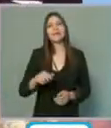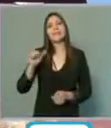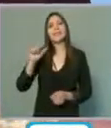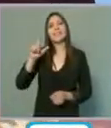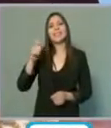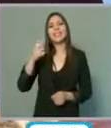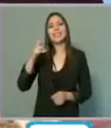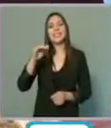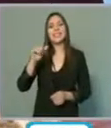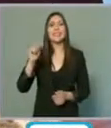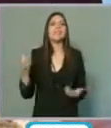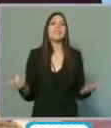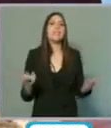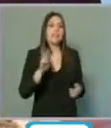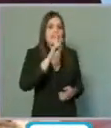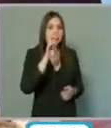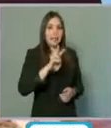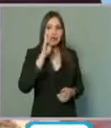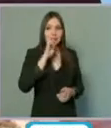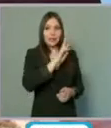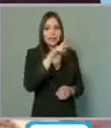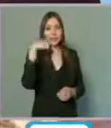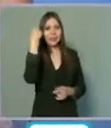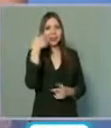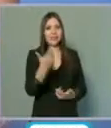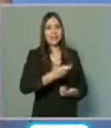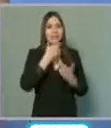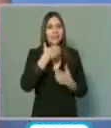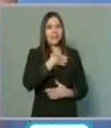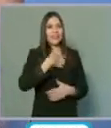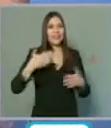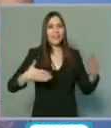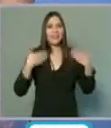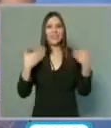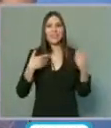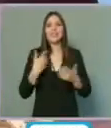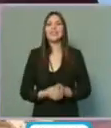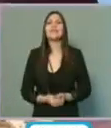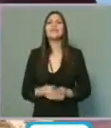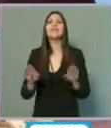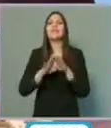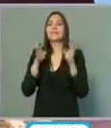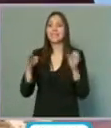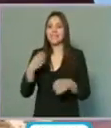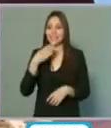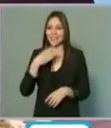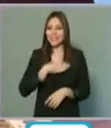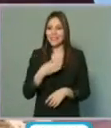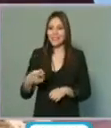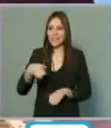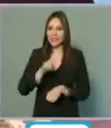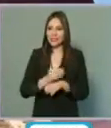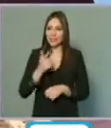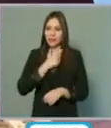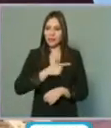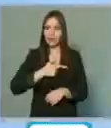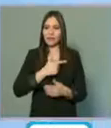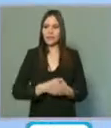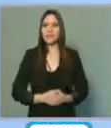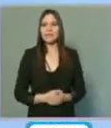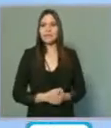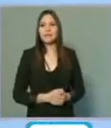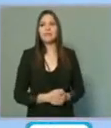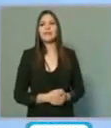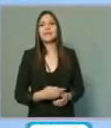alegría, de verdad es que mira nada más, ahí está la sonrisa y la alegría que nos trae. ¿Cómo están? Buenos días, qué ¿Cómo gusto. estás, Alegría? Pues muy bien,